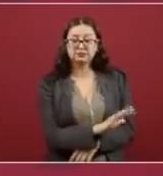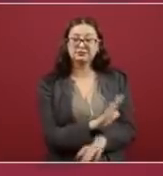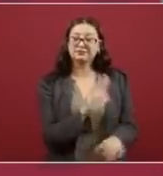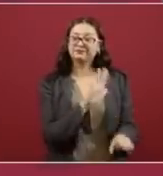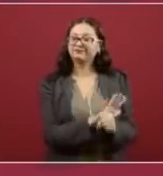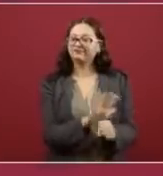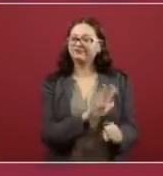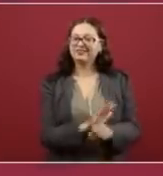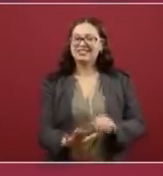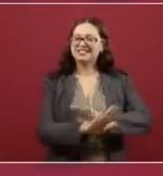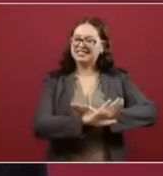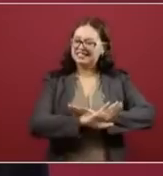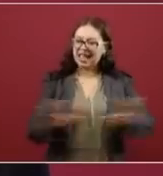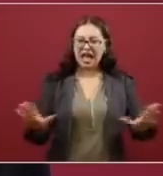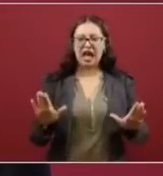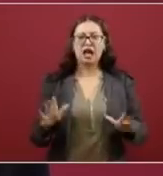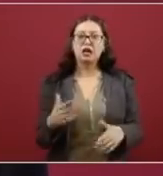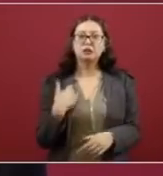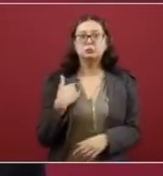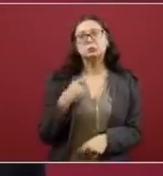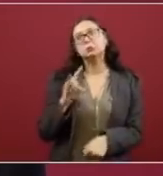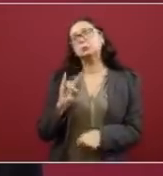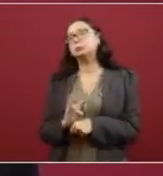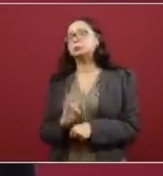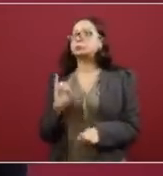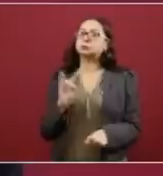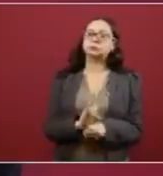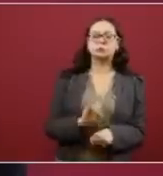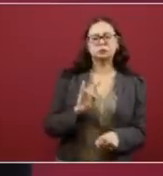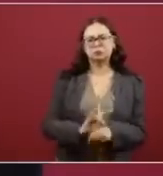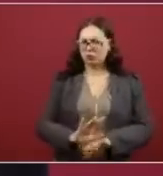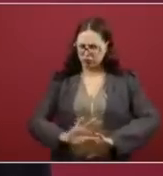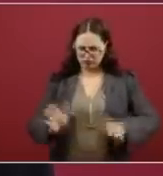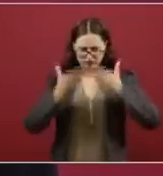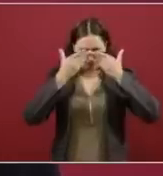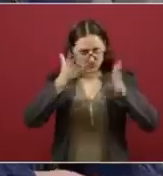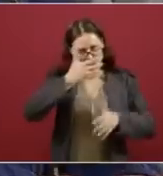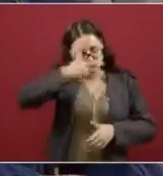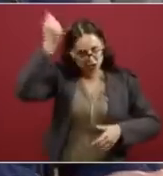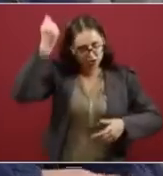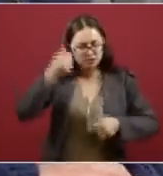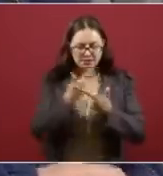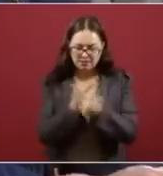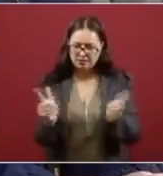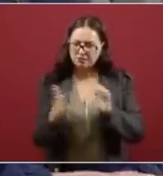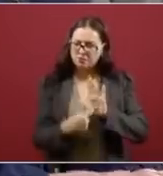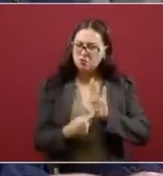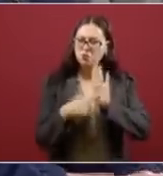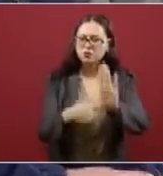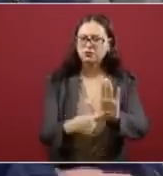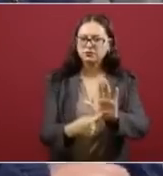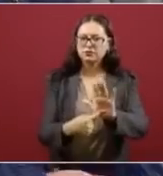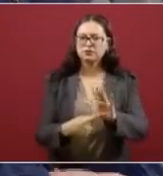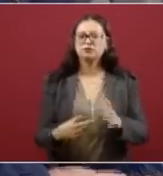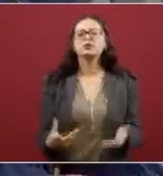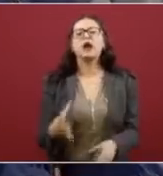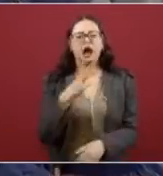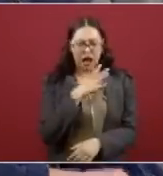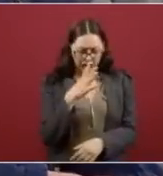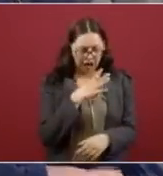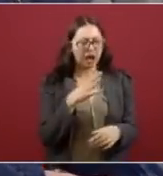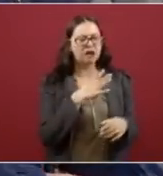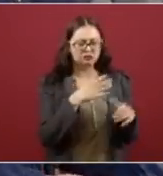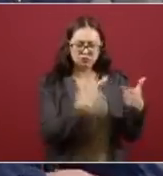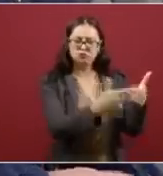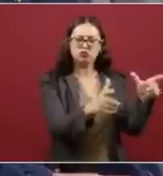basta de simulación fuera máscaras se existe en un partido conservador